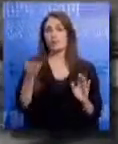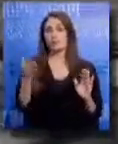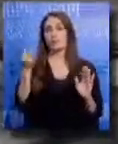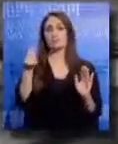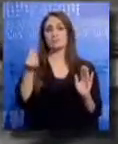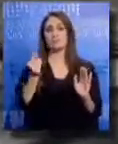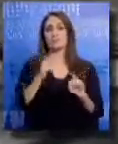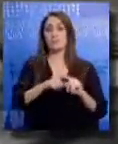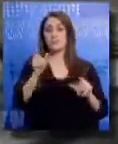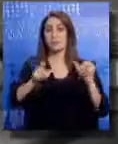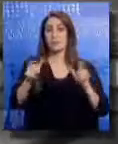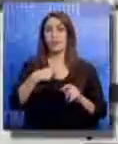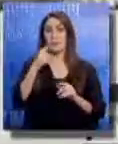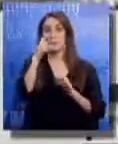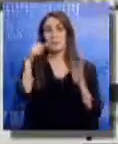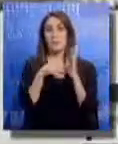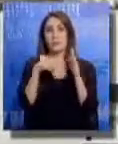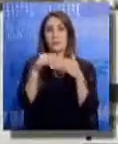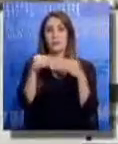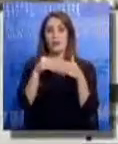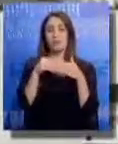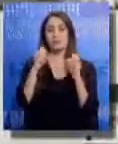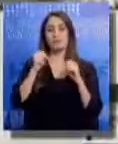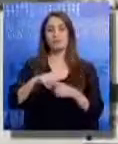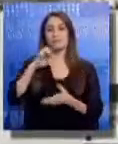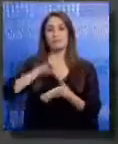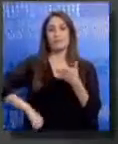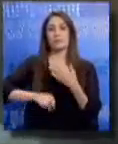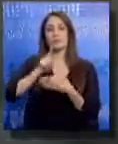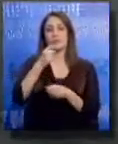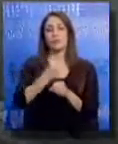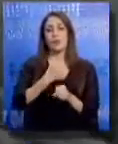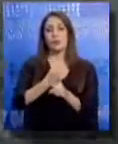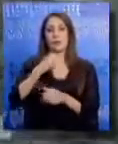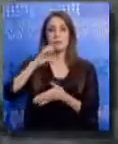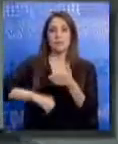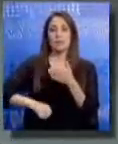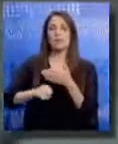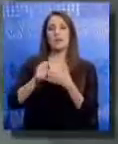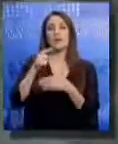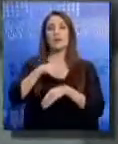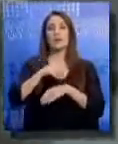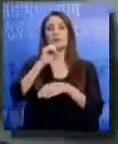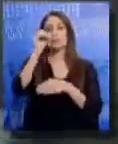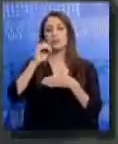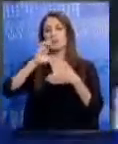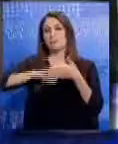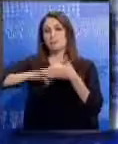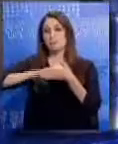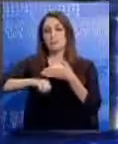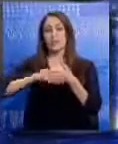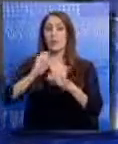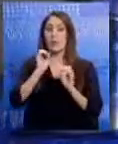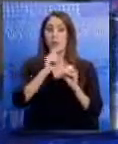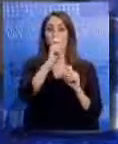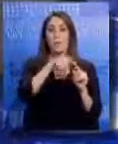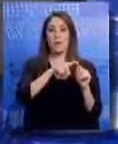las personas que ganen más de 1.000 dólares entregarán un aporte solidario para la reconstrucción de las zonas afectadas. Por ejemplo, quienes ganen